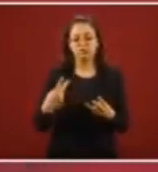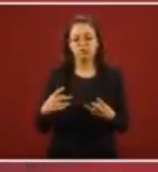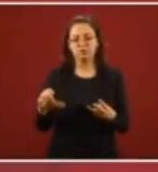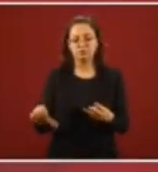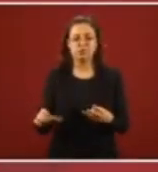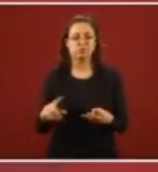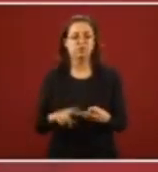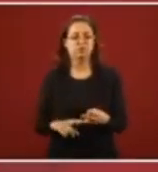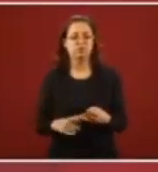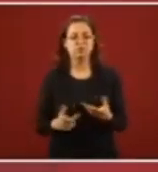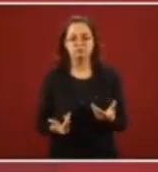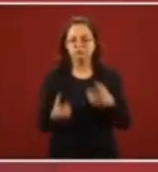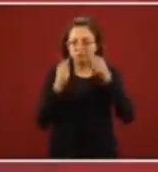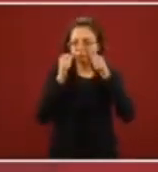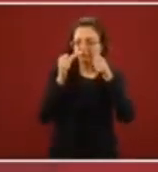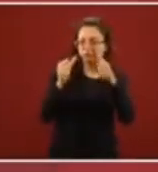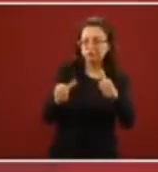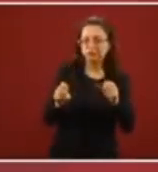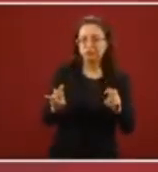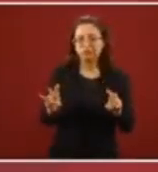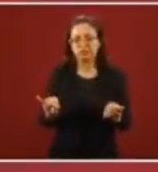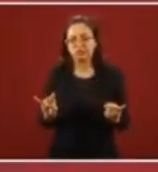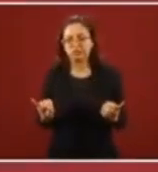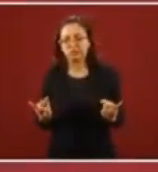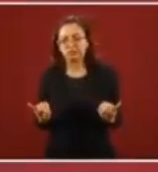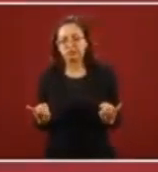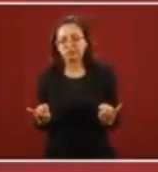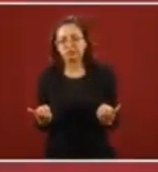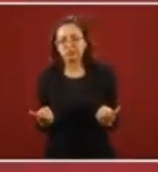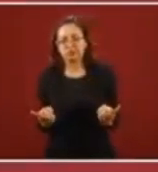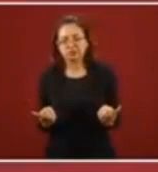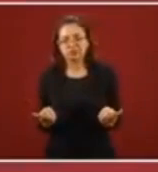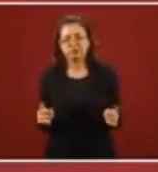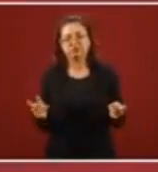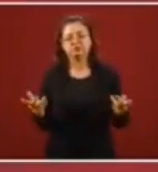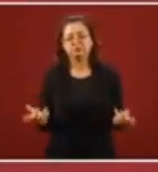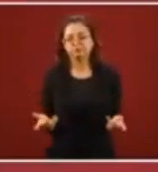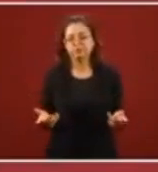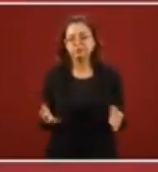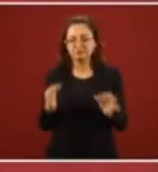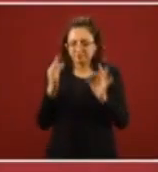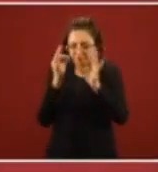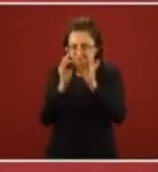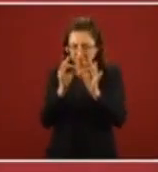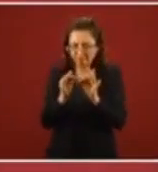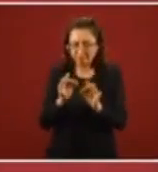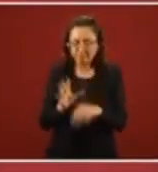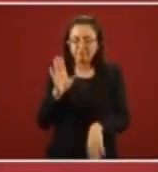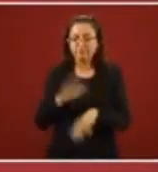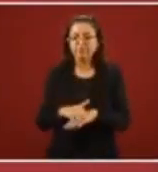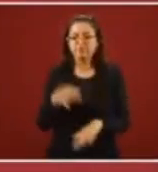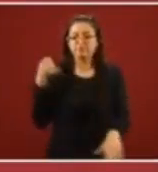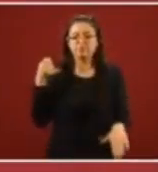muy atentos, se han aplicado a fondo, han